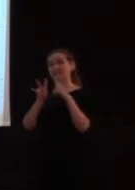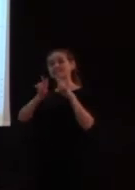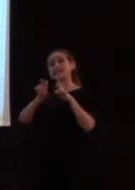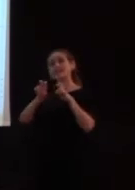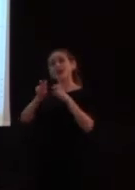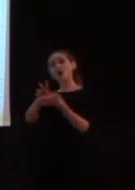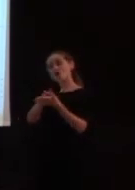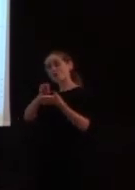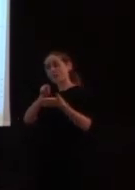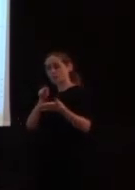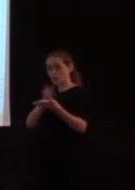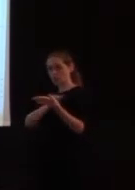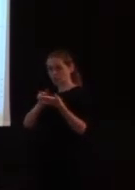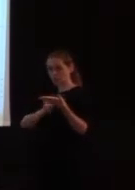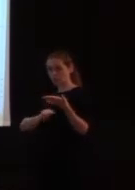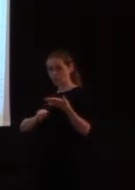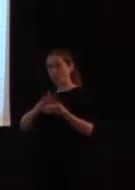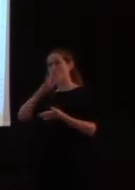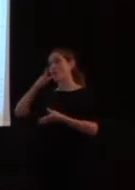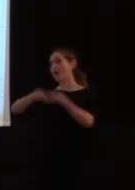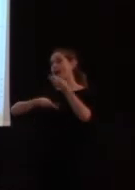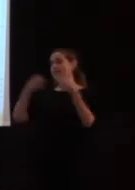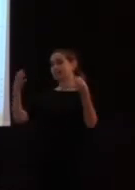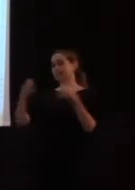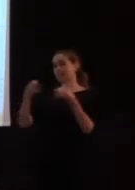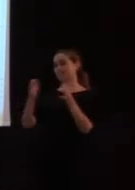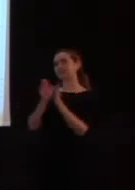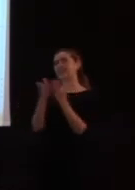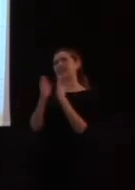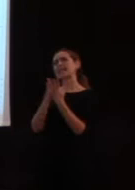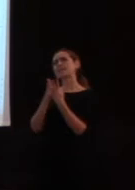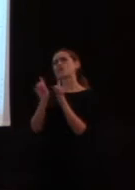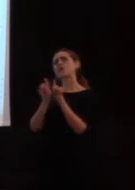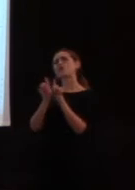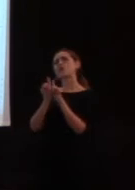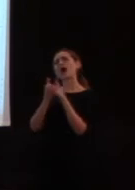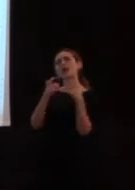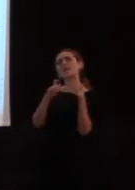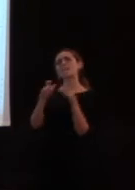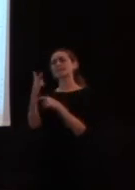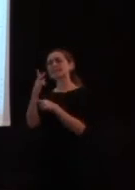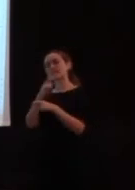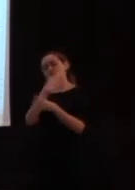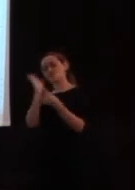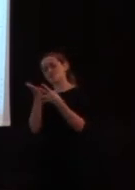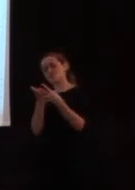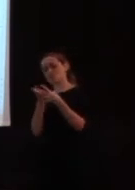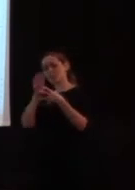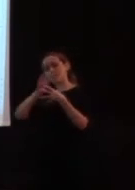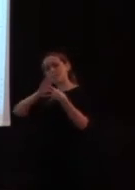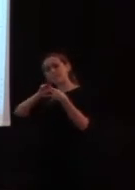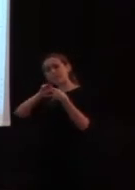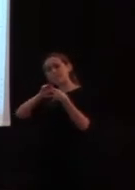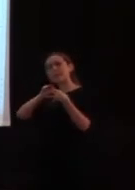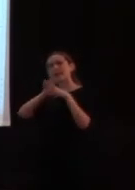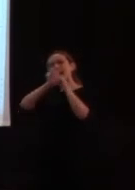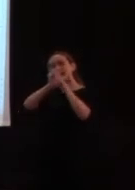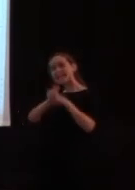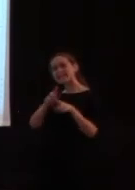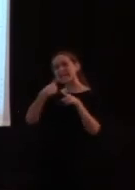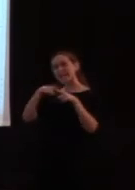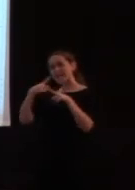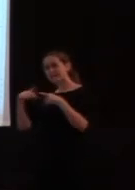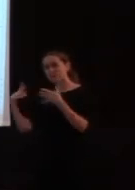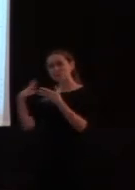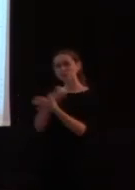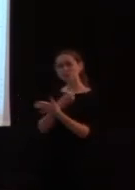lectora. Porque lo que hace es, el libro tiene como dos partes, una primera parte donde analiza todos los elementos a tener en cuenta a la hora